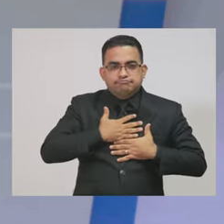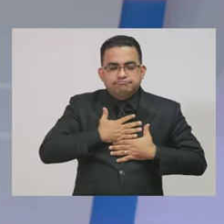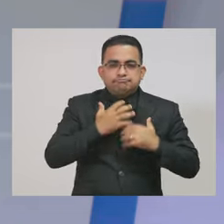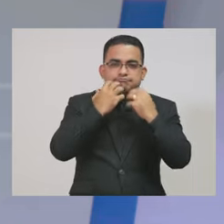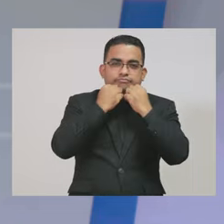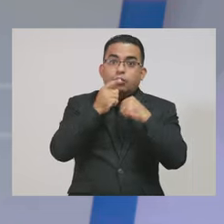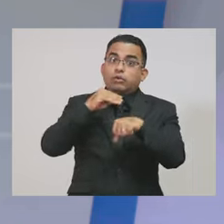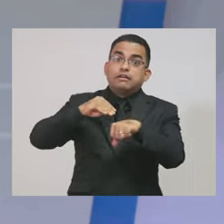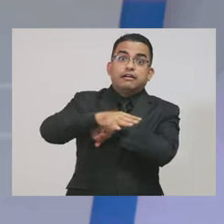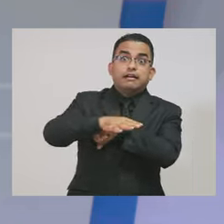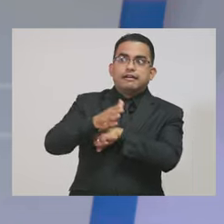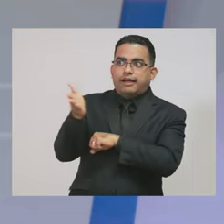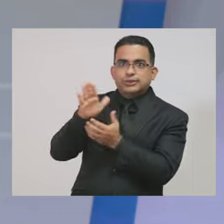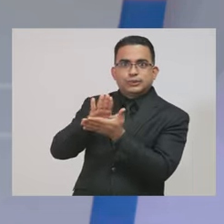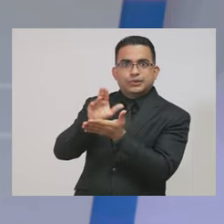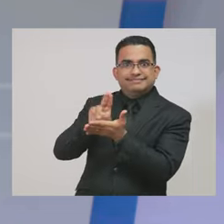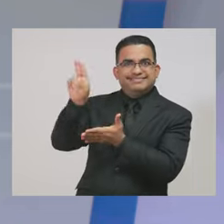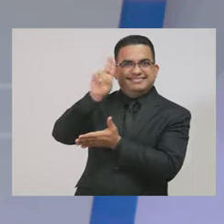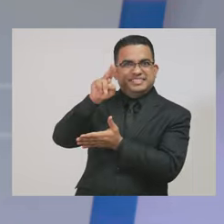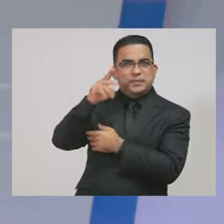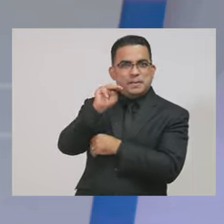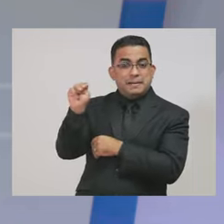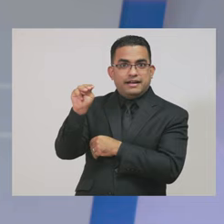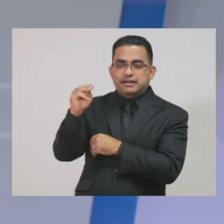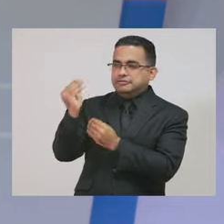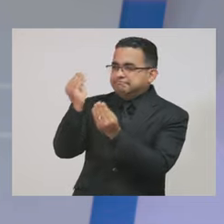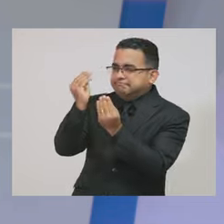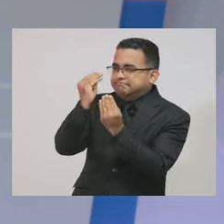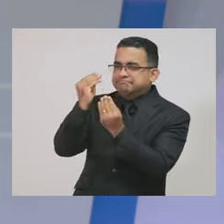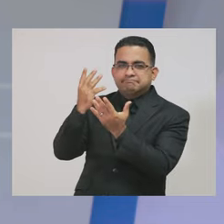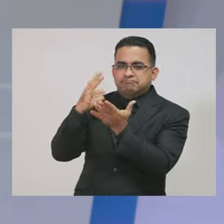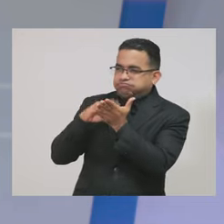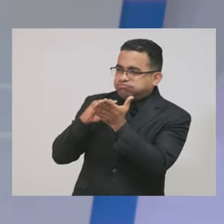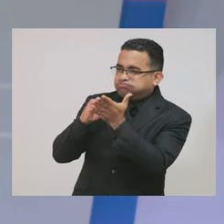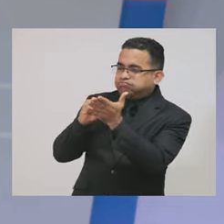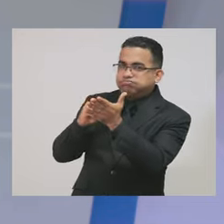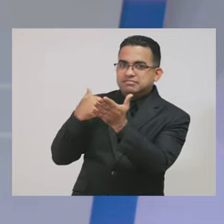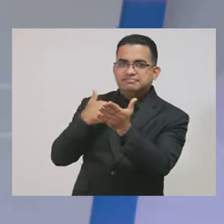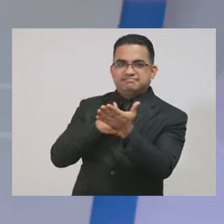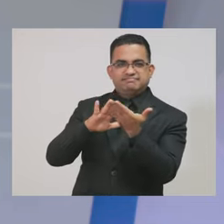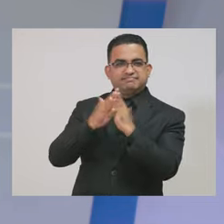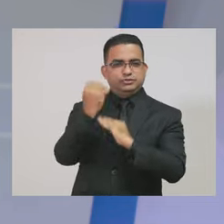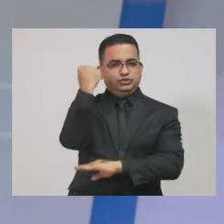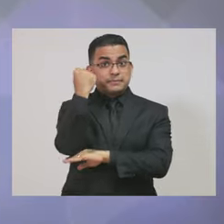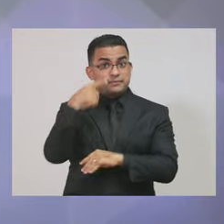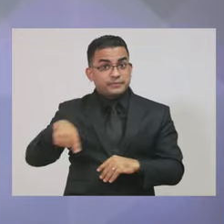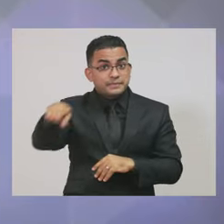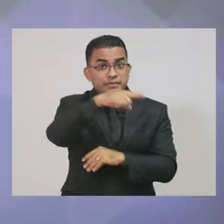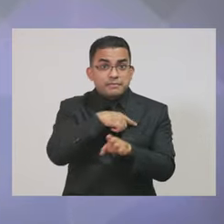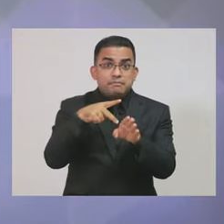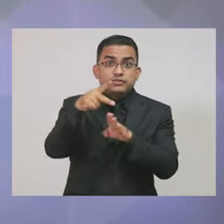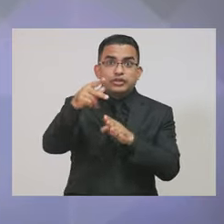inculcado por la escuela además de nuestra responsabilidad capacidad intelectual y profesional lo que nos hace invencibles